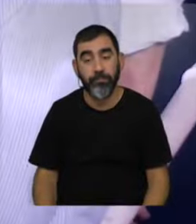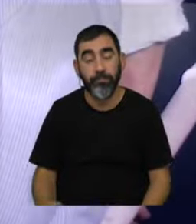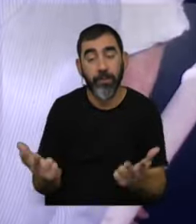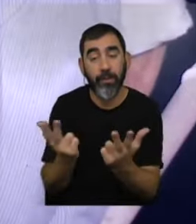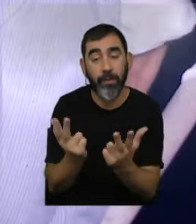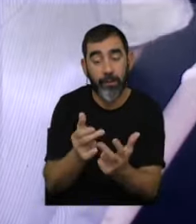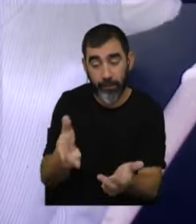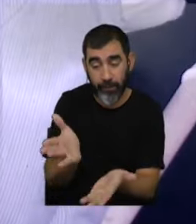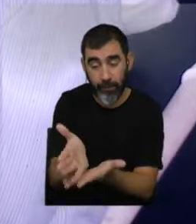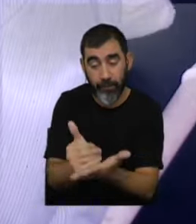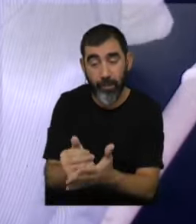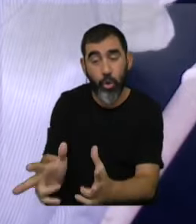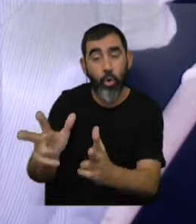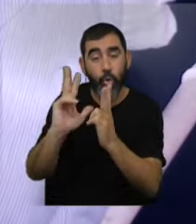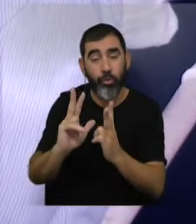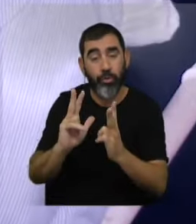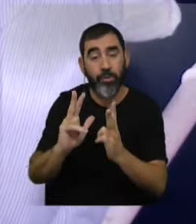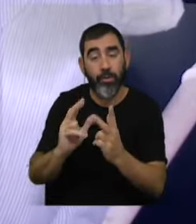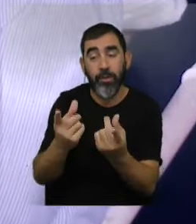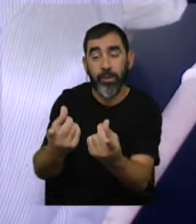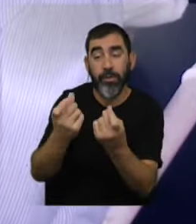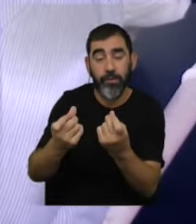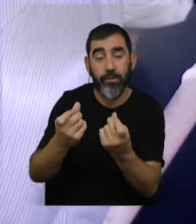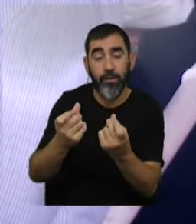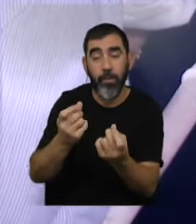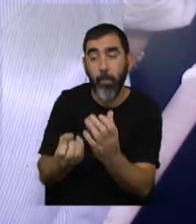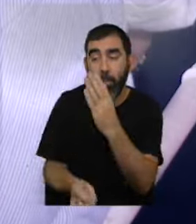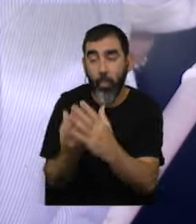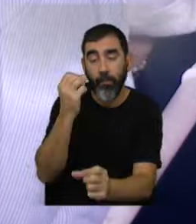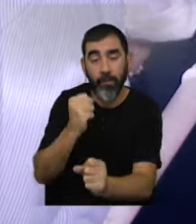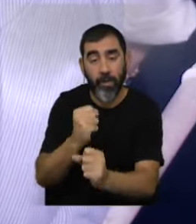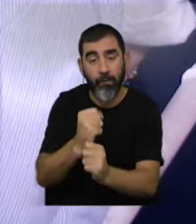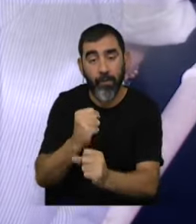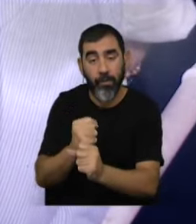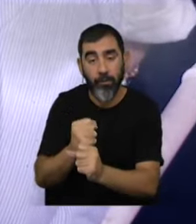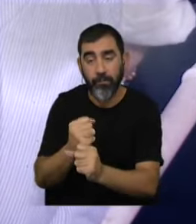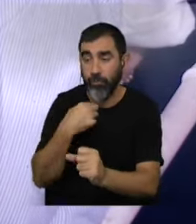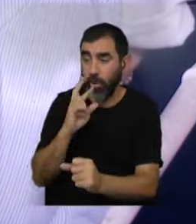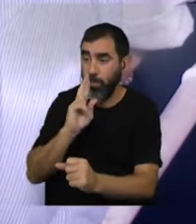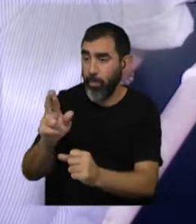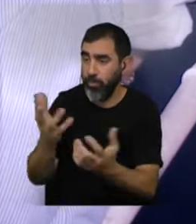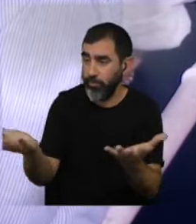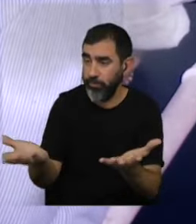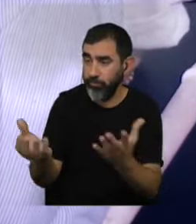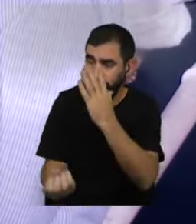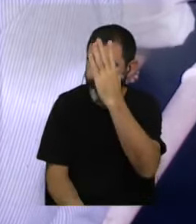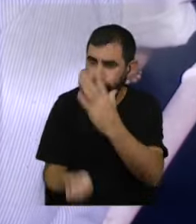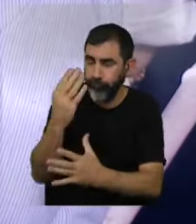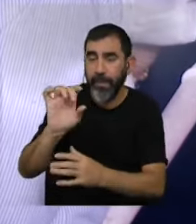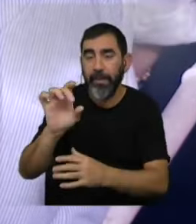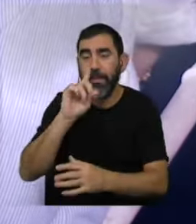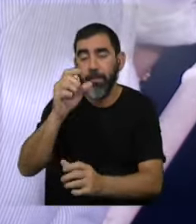33 nos hablan de que se necesitan más fuentes de empleo nosotros respondemos vamos a crear